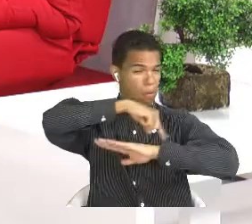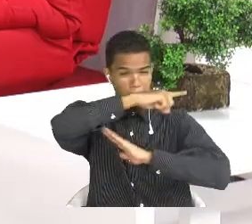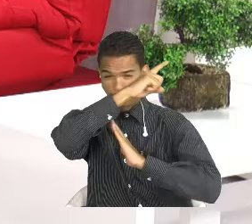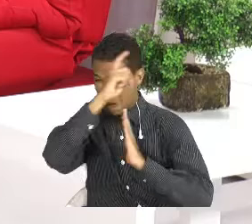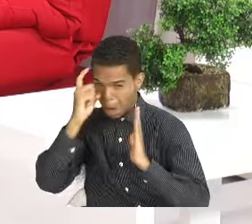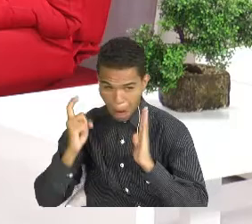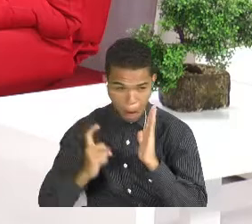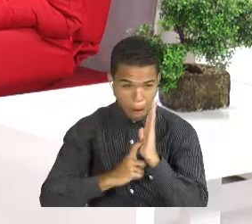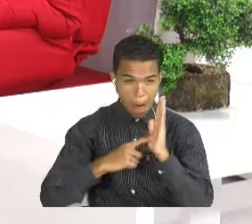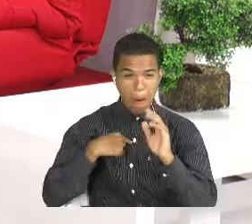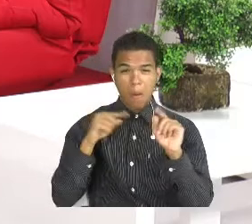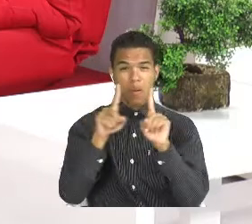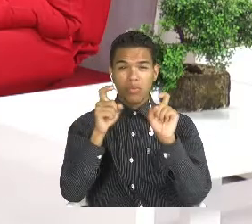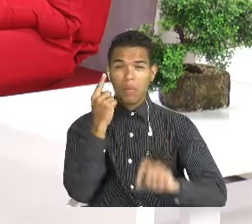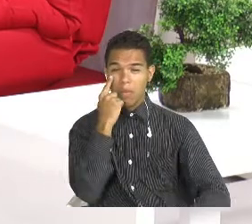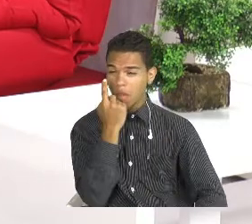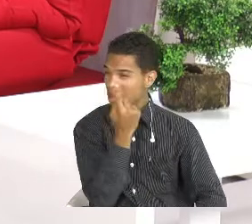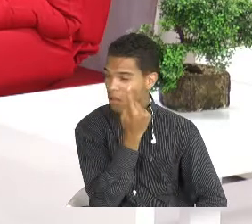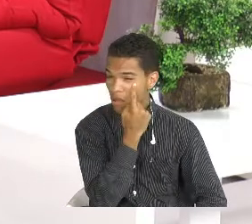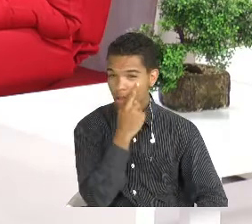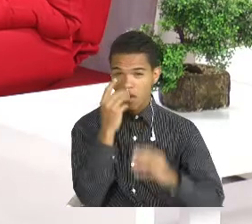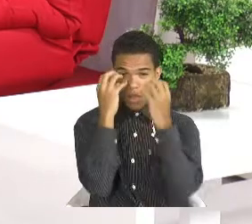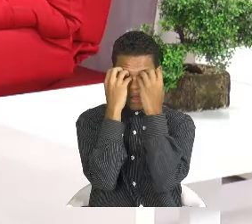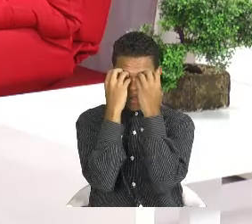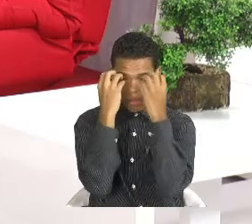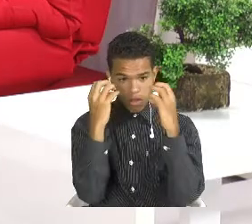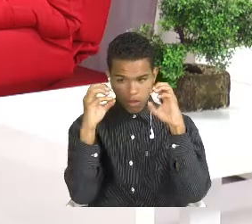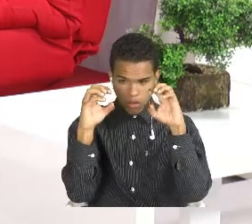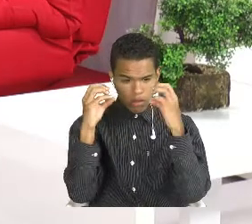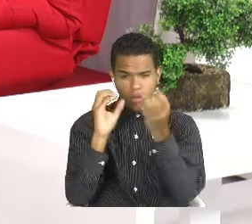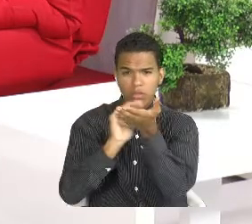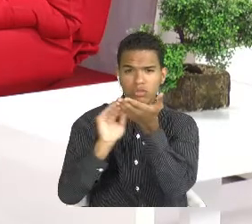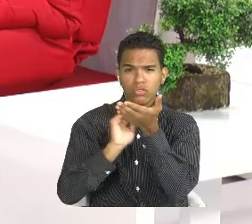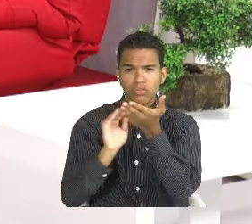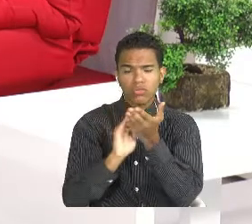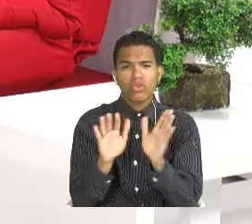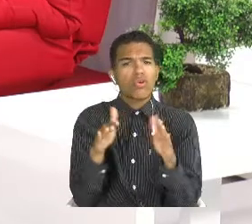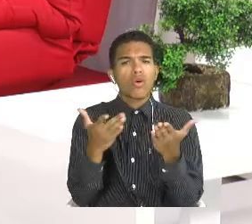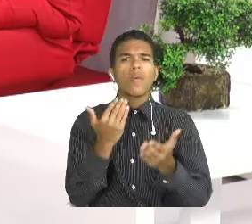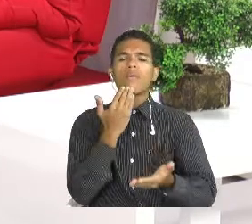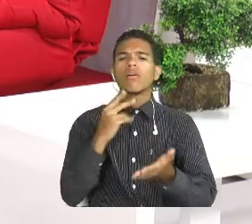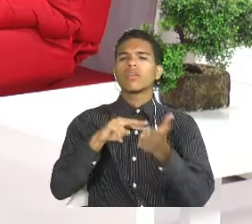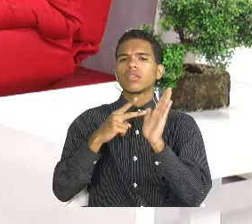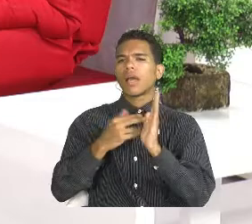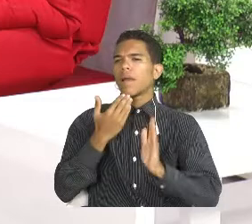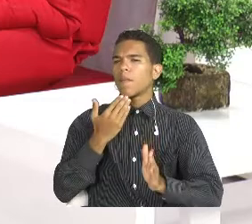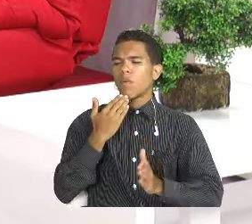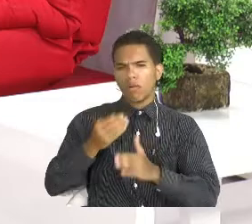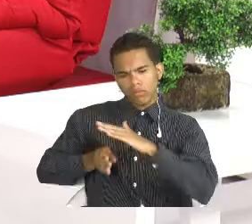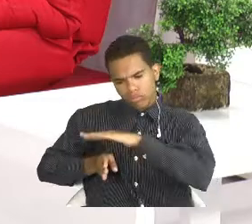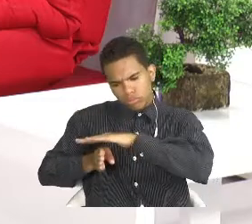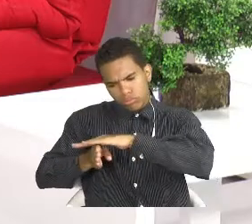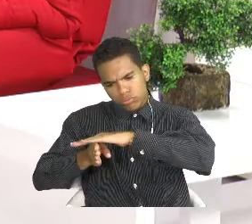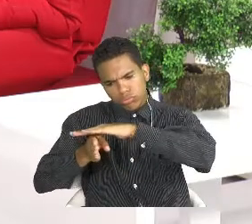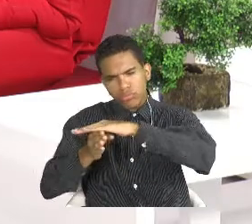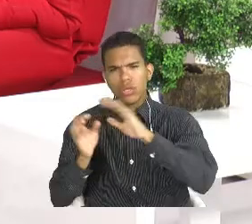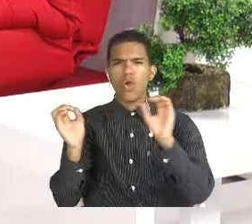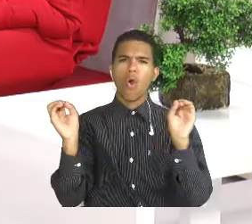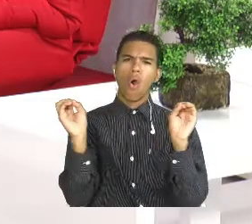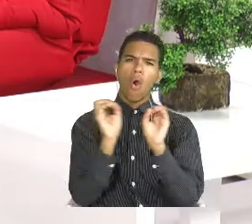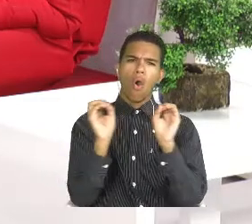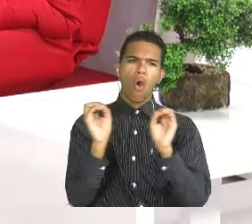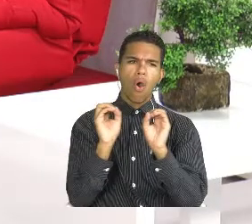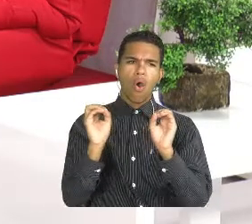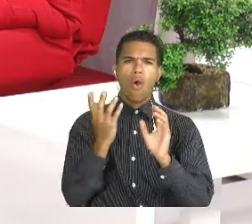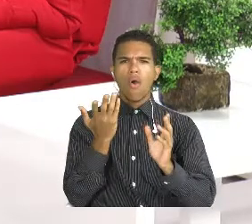de los colirios o los medicamentos, no hay una estabilidad o se ve una progresión en el tiempo